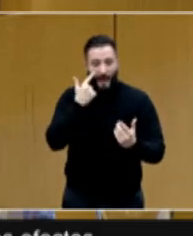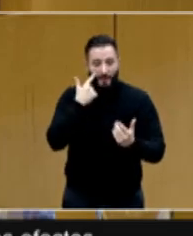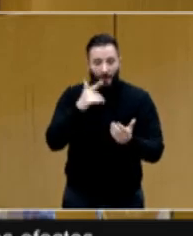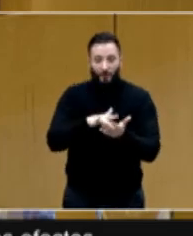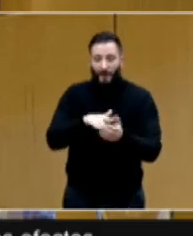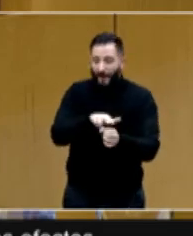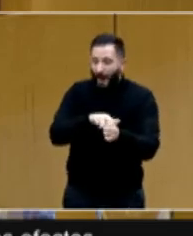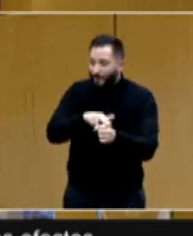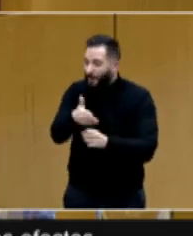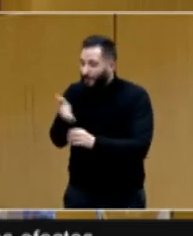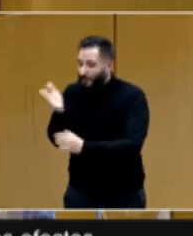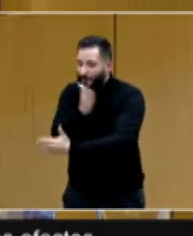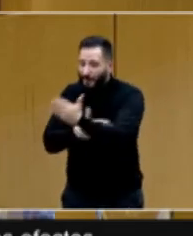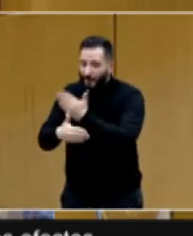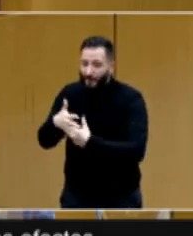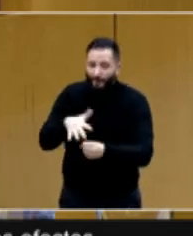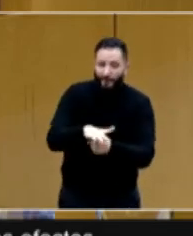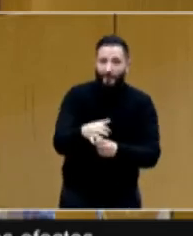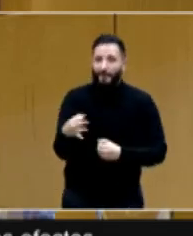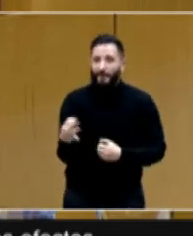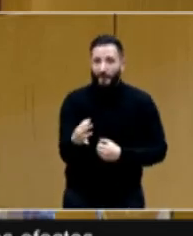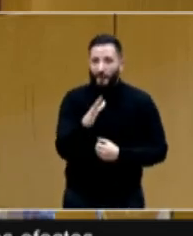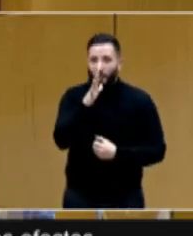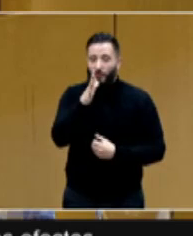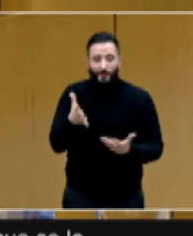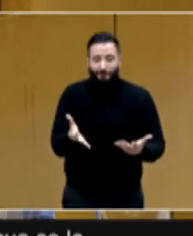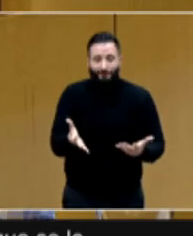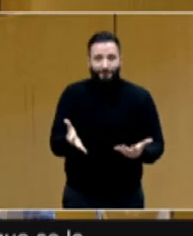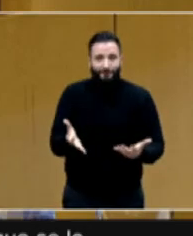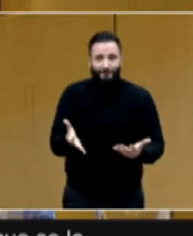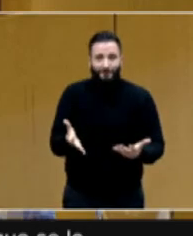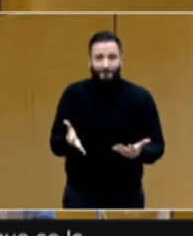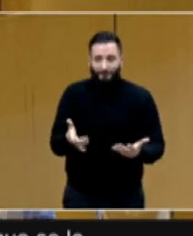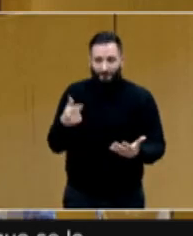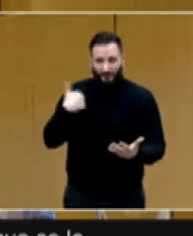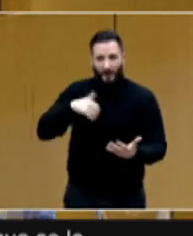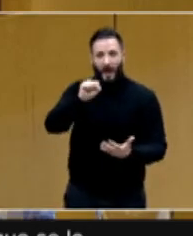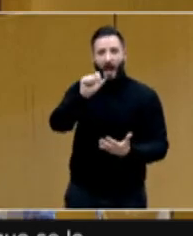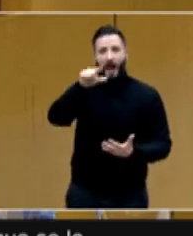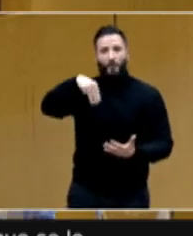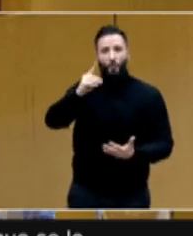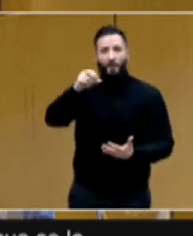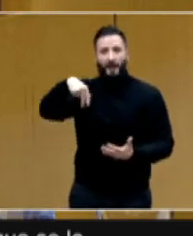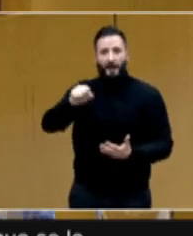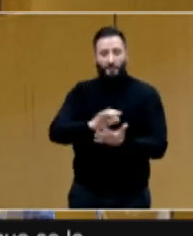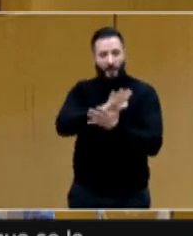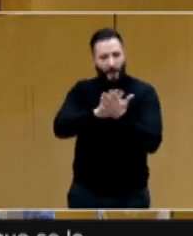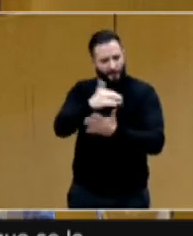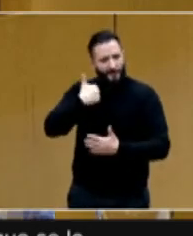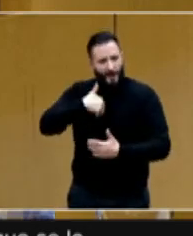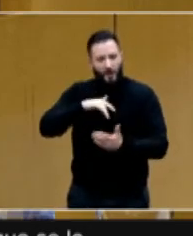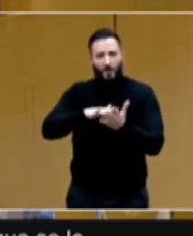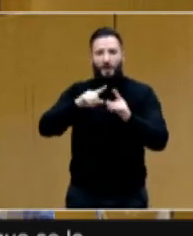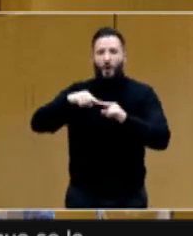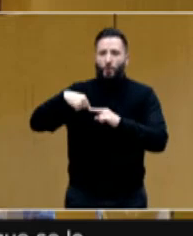textos normativos y aún queda por reconocer muchas cuestiones algunas de ellas lo ha planteado por ejemplo los efectos de la discapacidad en el